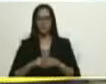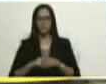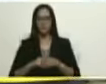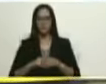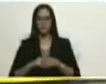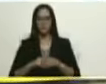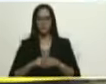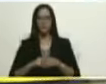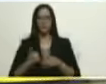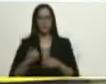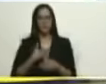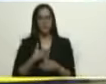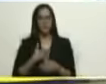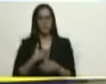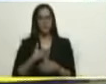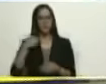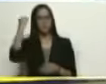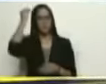Yo creo que